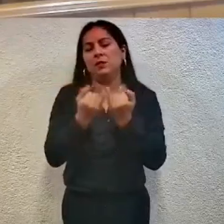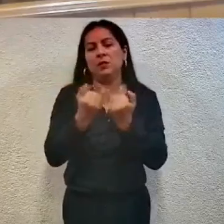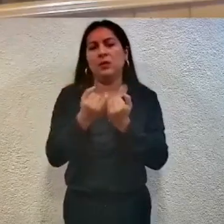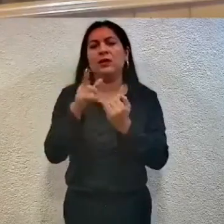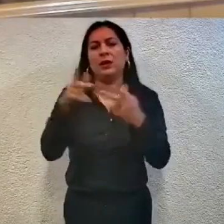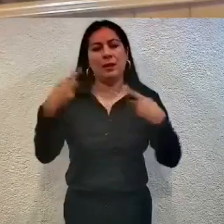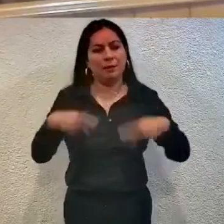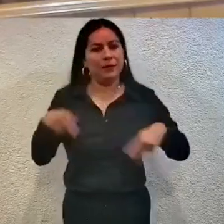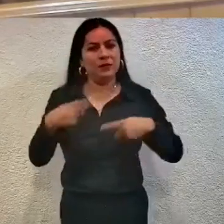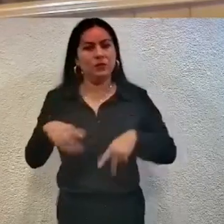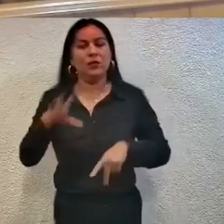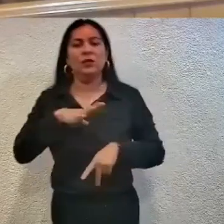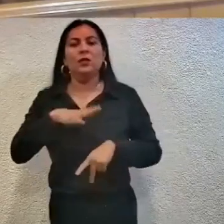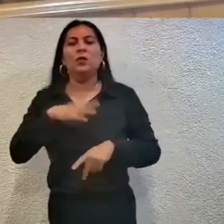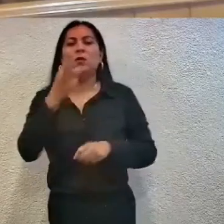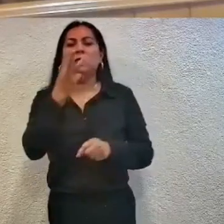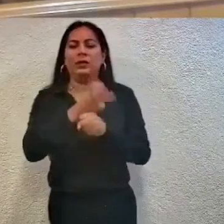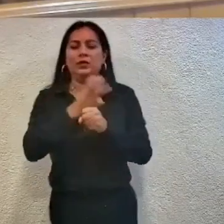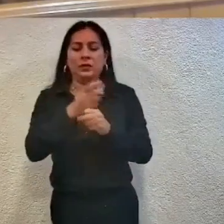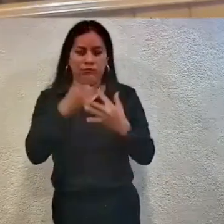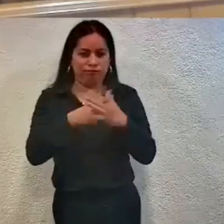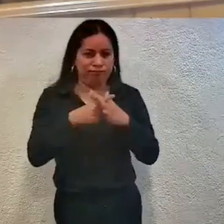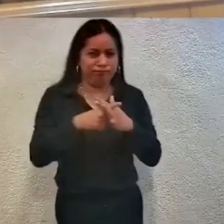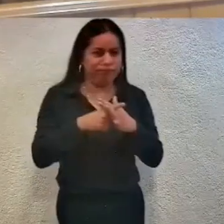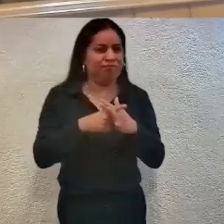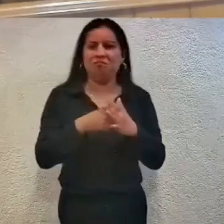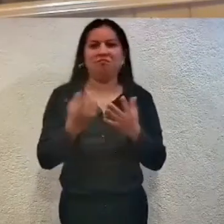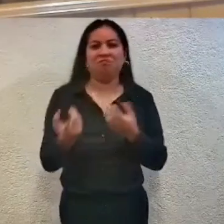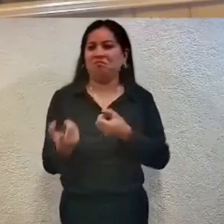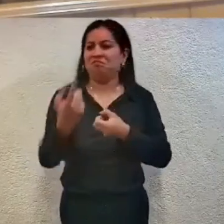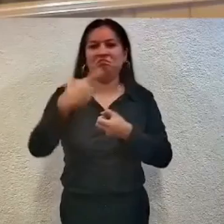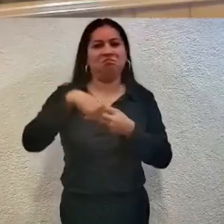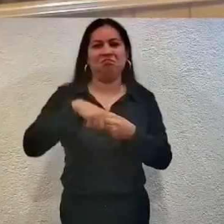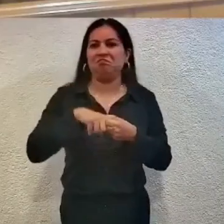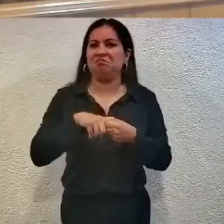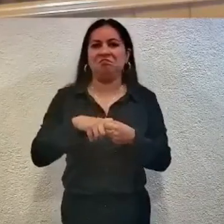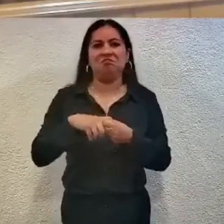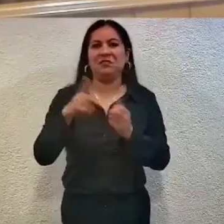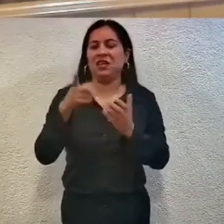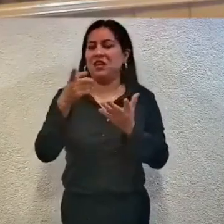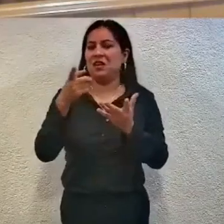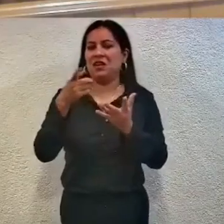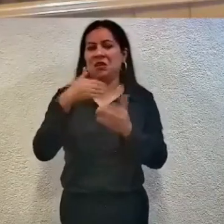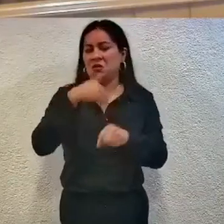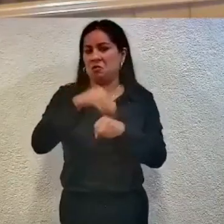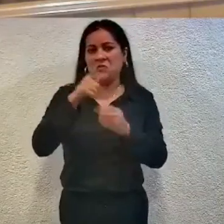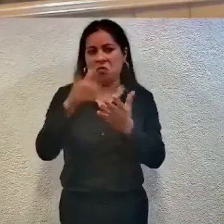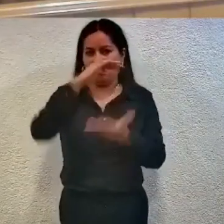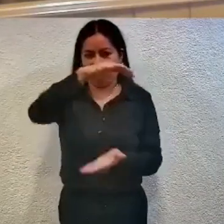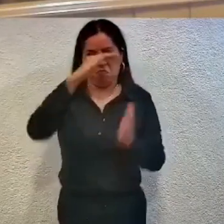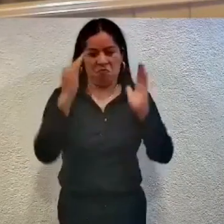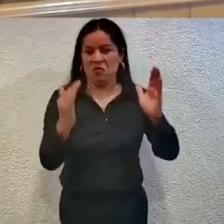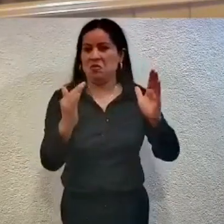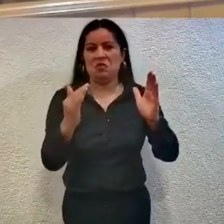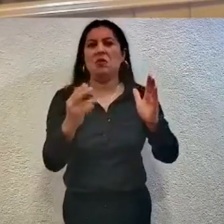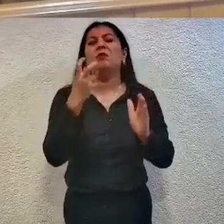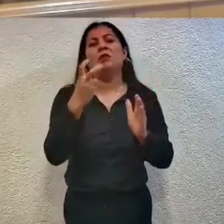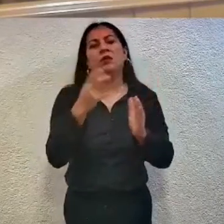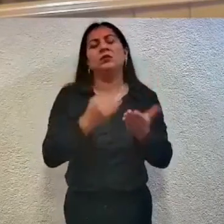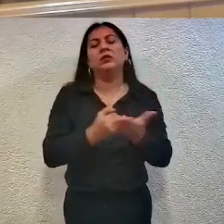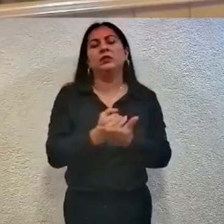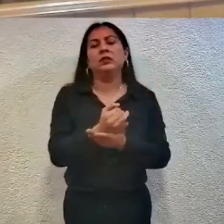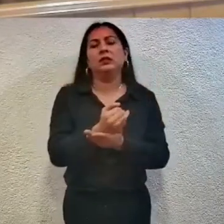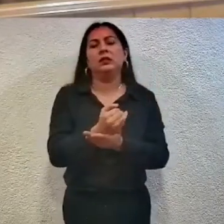casilla. Así también, y que la persona que fungió como tercera escrutadora no pertenecía a la sección electoral.